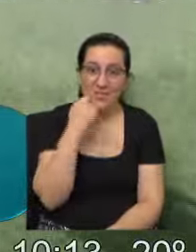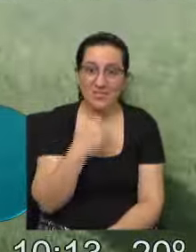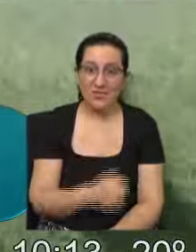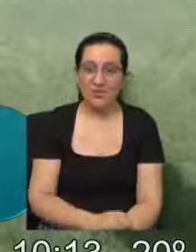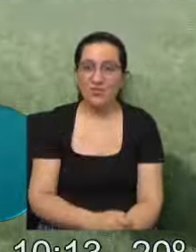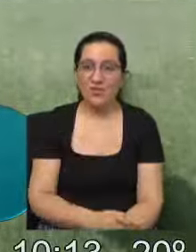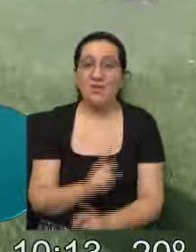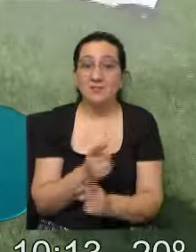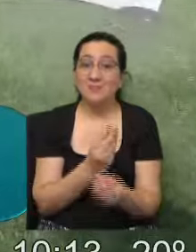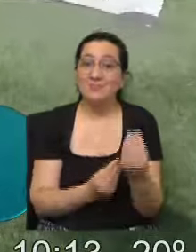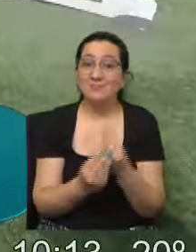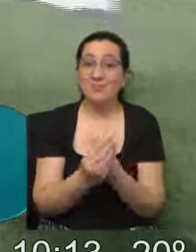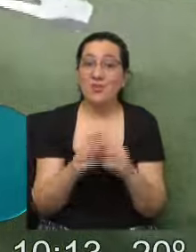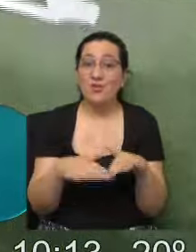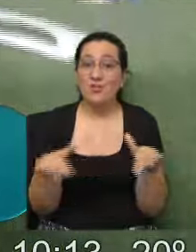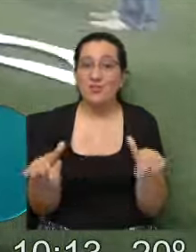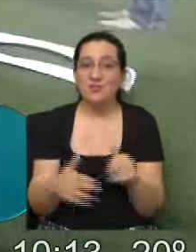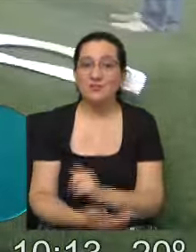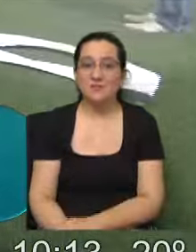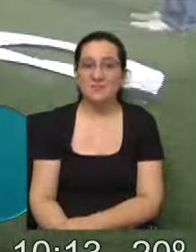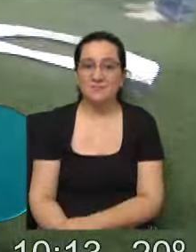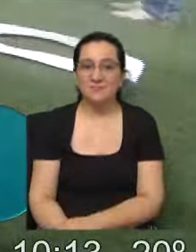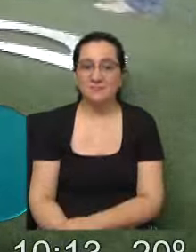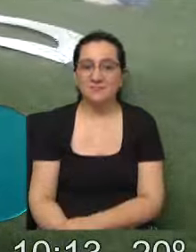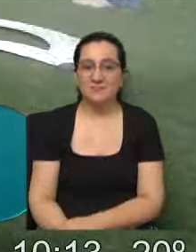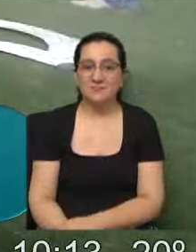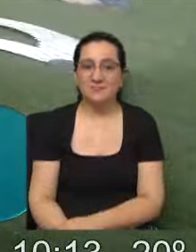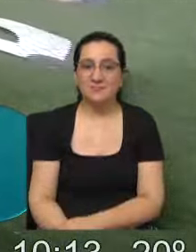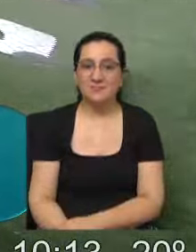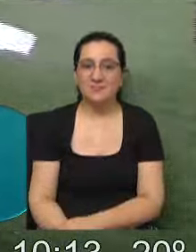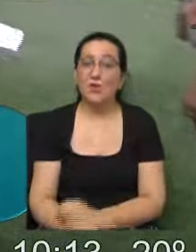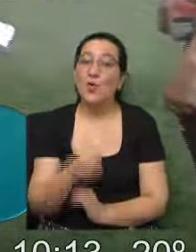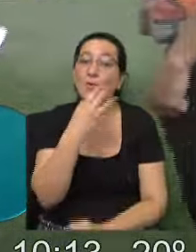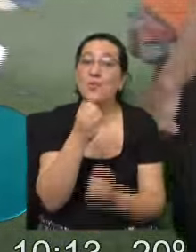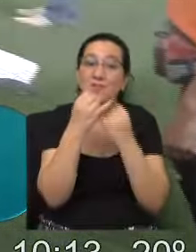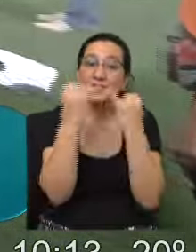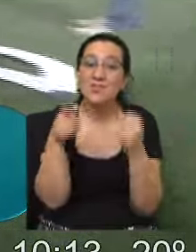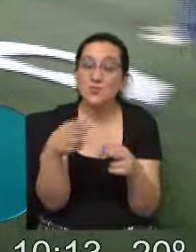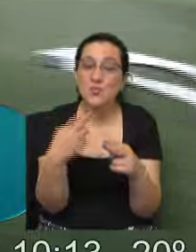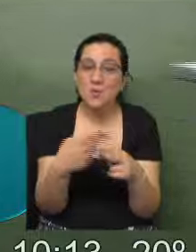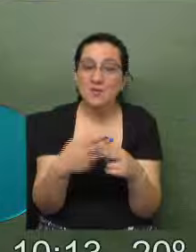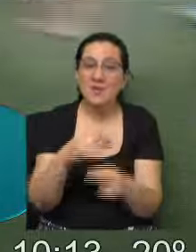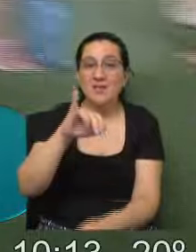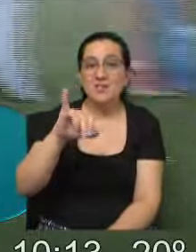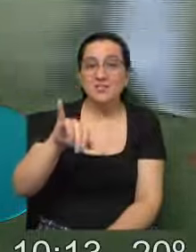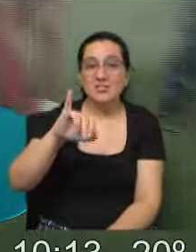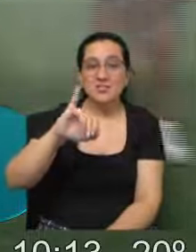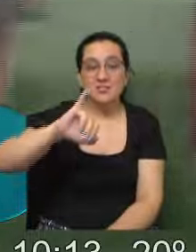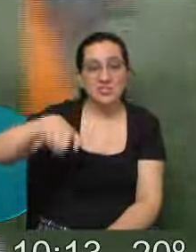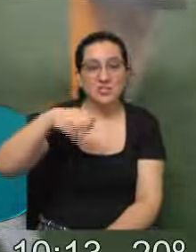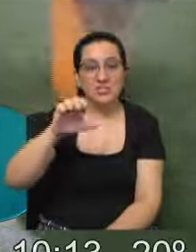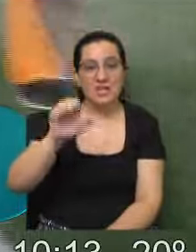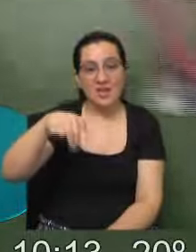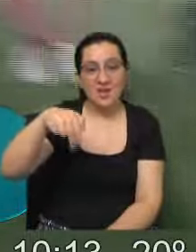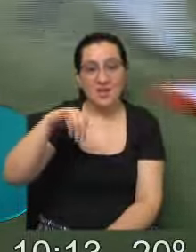increíble con los distintos distin Maestra cómo le va Buen día Cómo es su nombre bueno maestra de qué